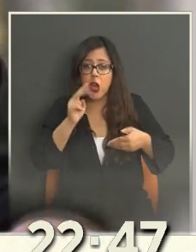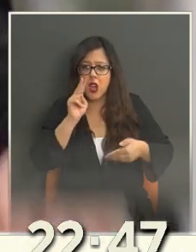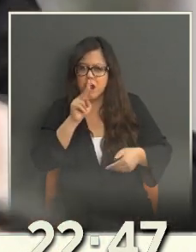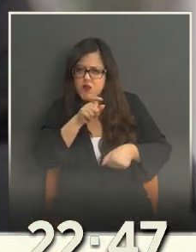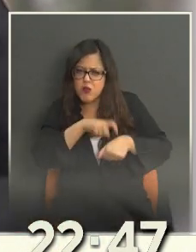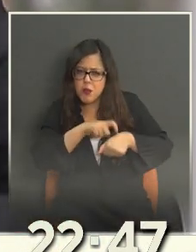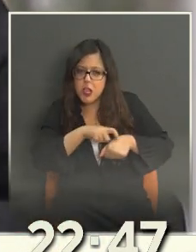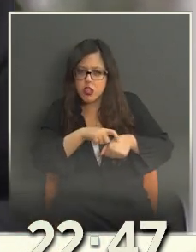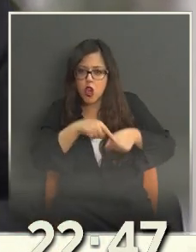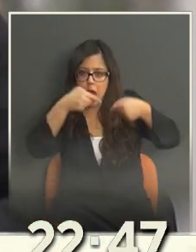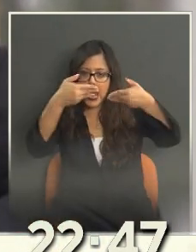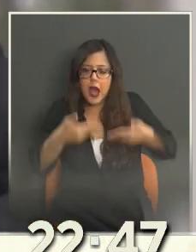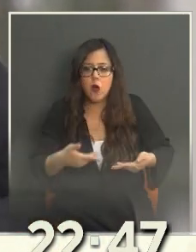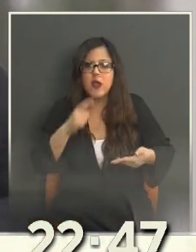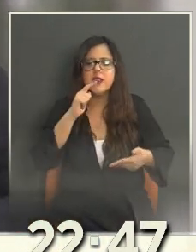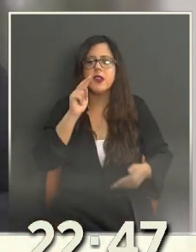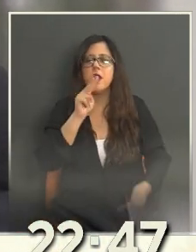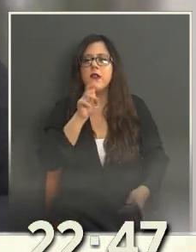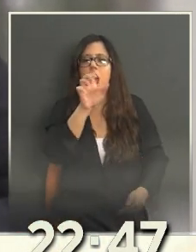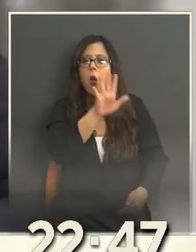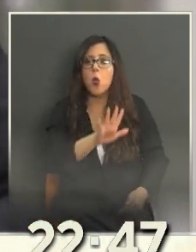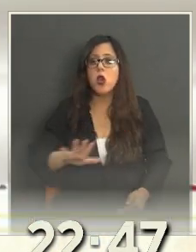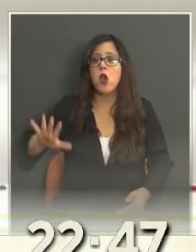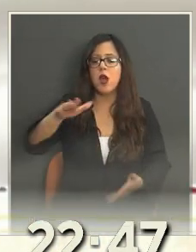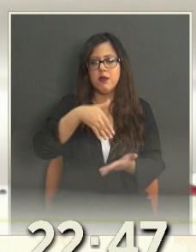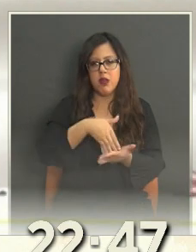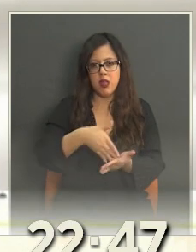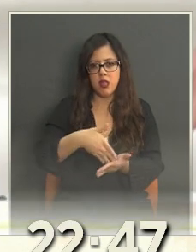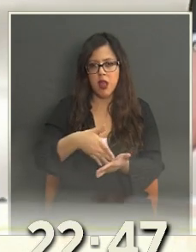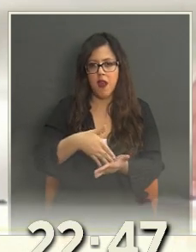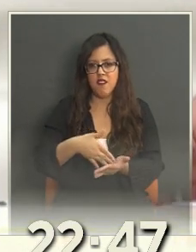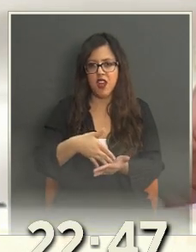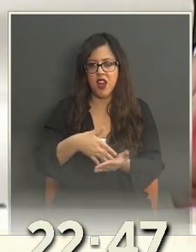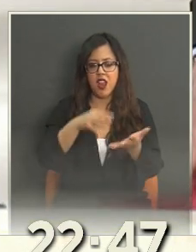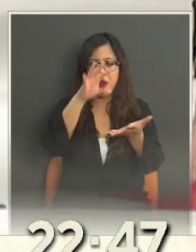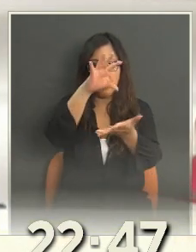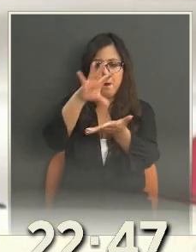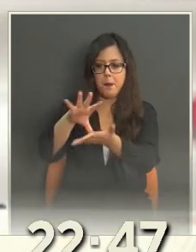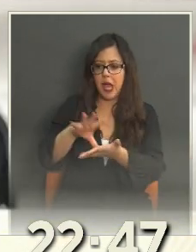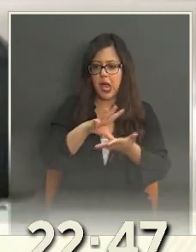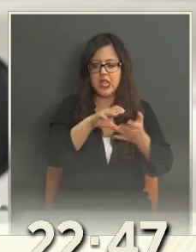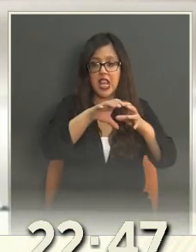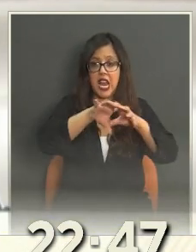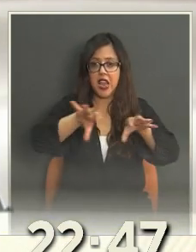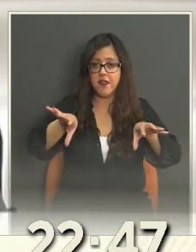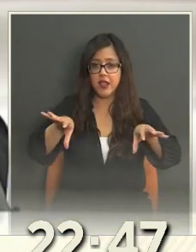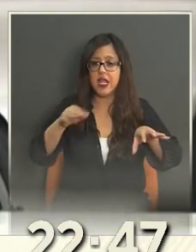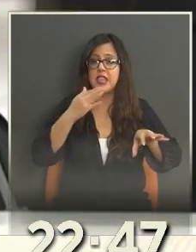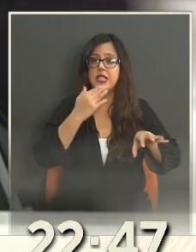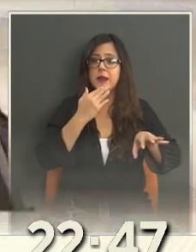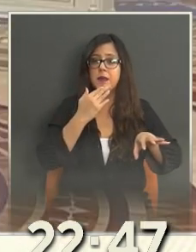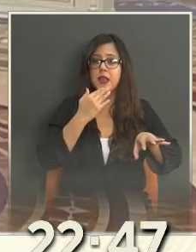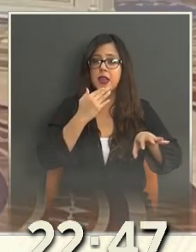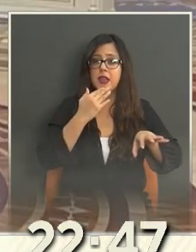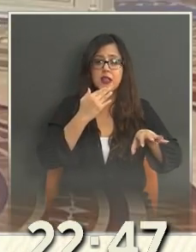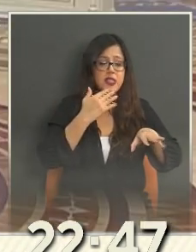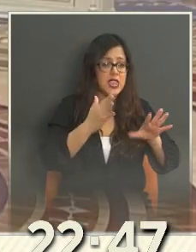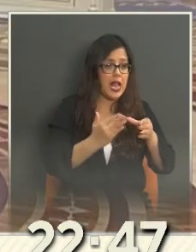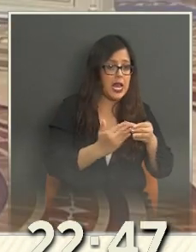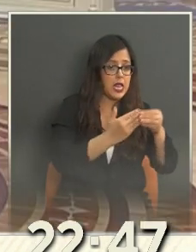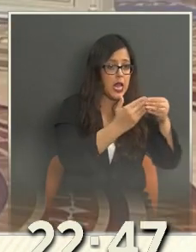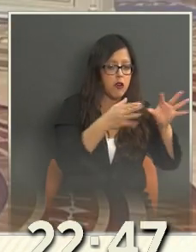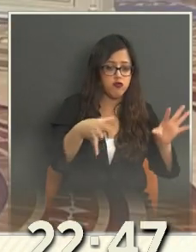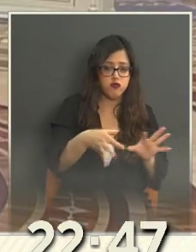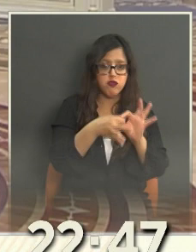él ve es una europa débil dividida con liderazgos que no están todos alineados buena unión